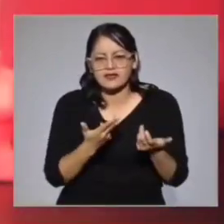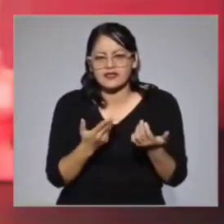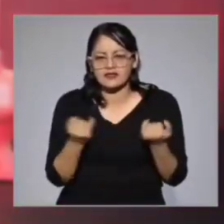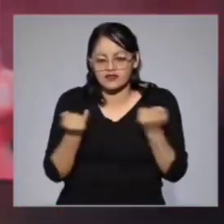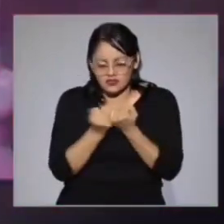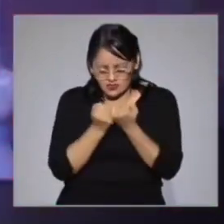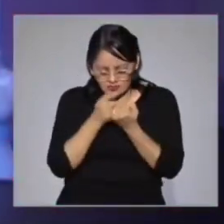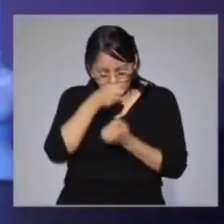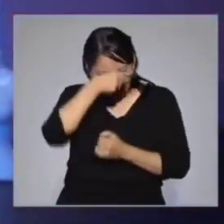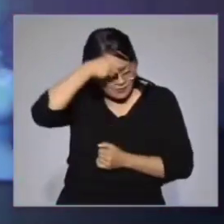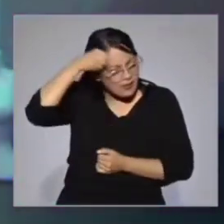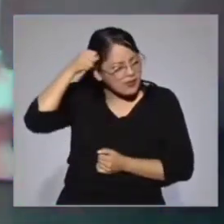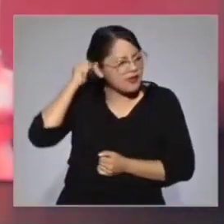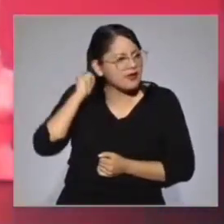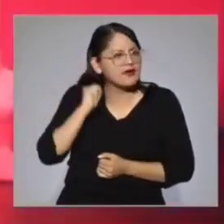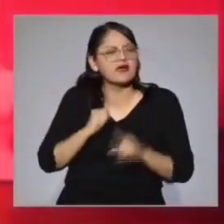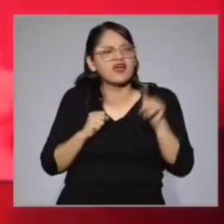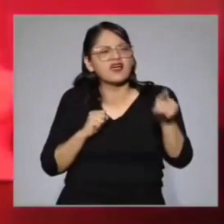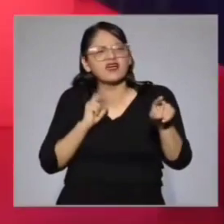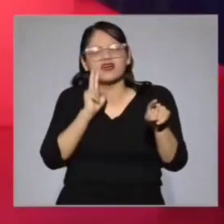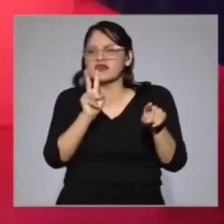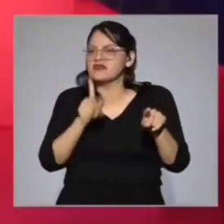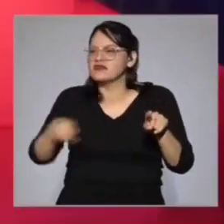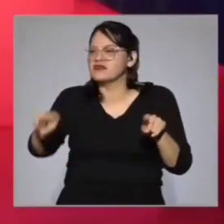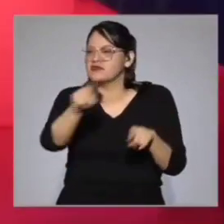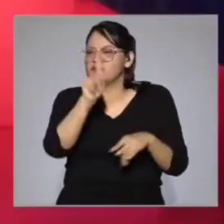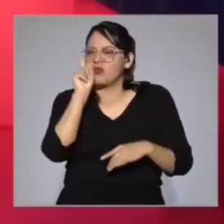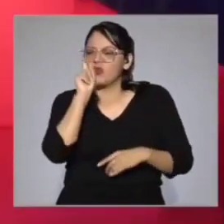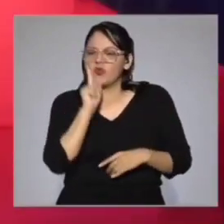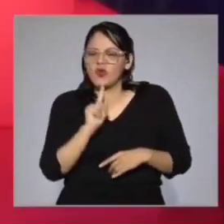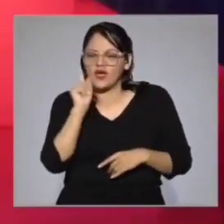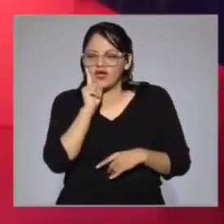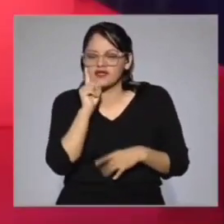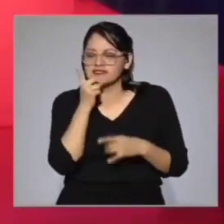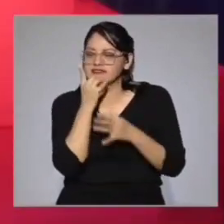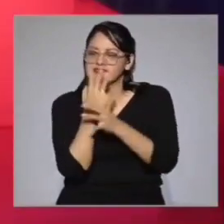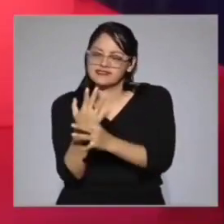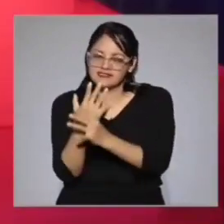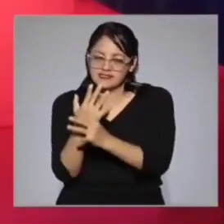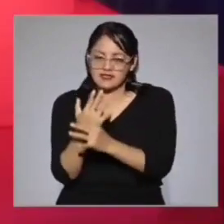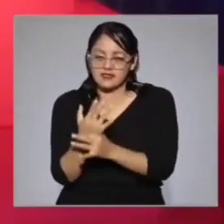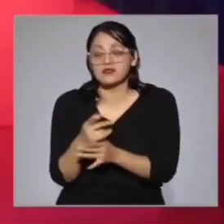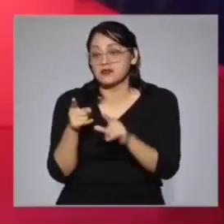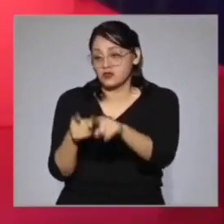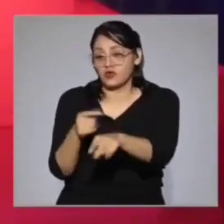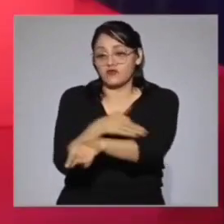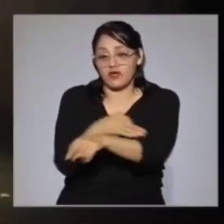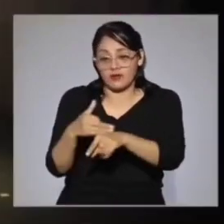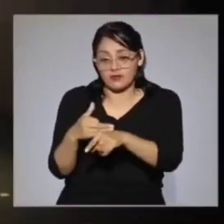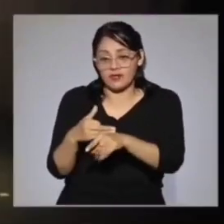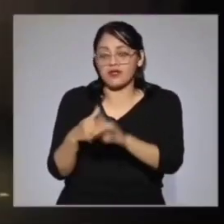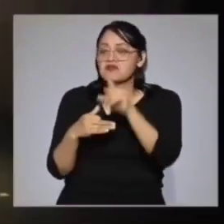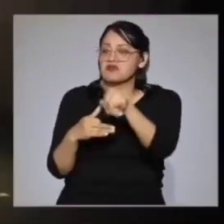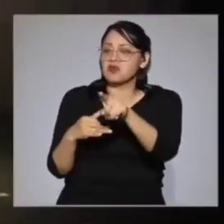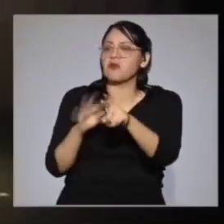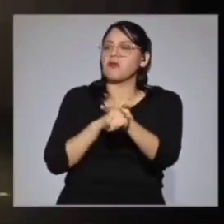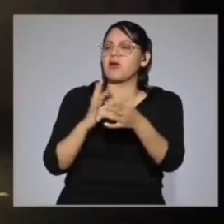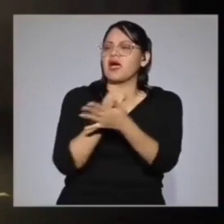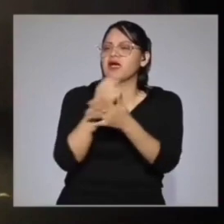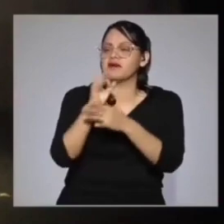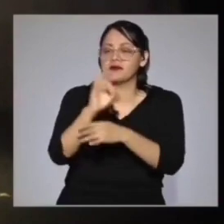venda y ver que no es la idea que nos han vendido de que las mujeres siempre en algo familiar tenemos las de ganar.